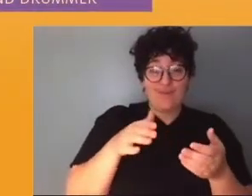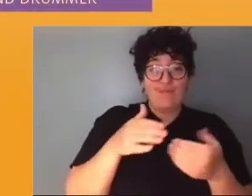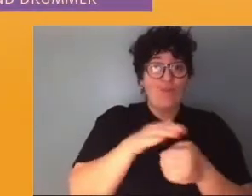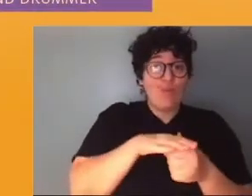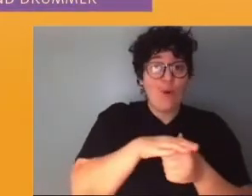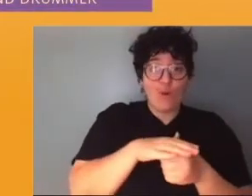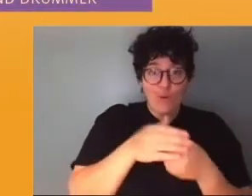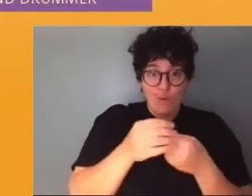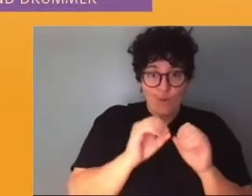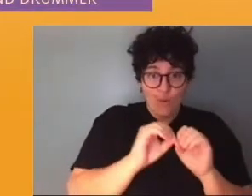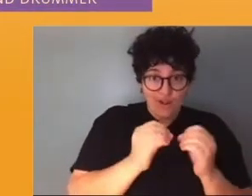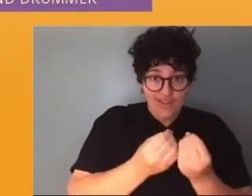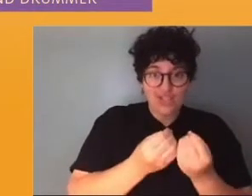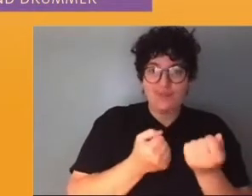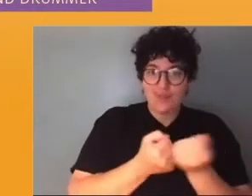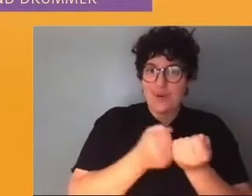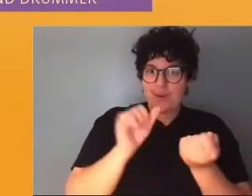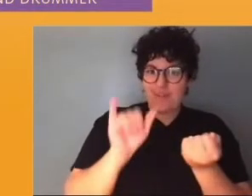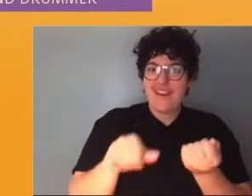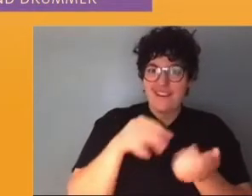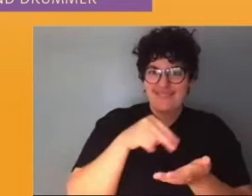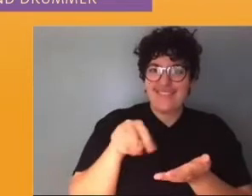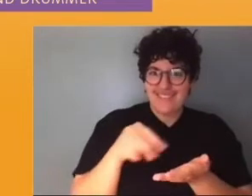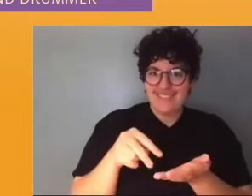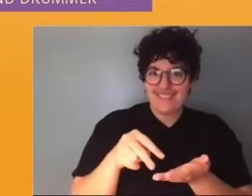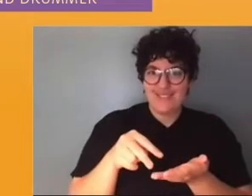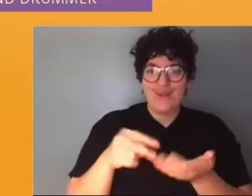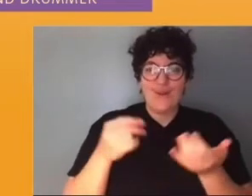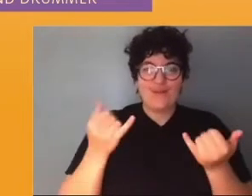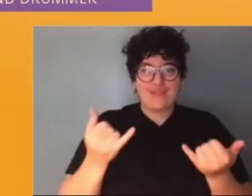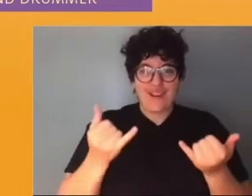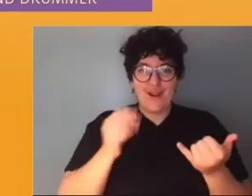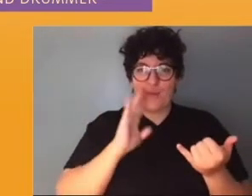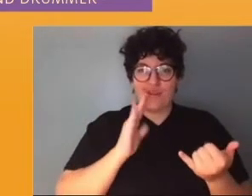de performance. Y no sé si ustedes, Mari y Naina, quieran